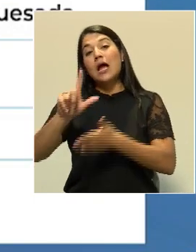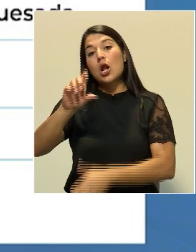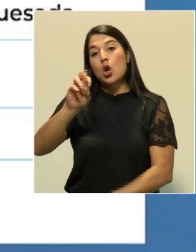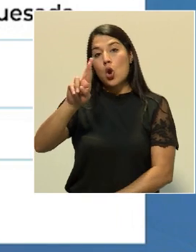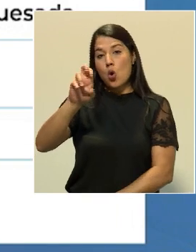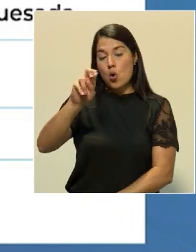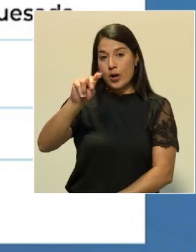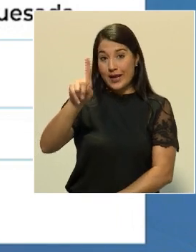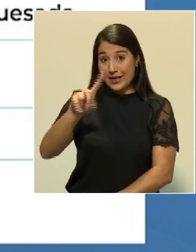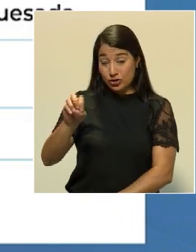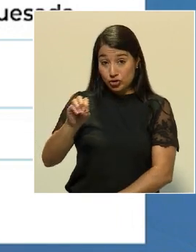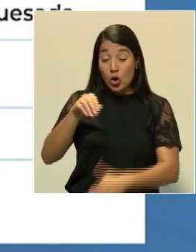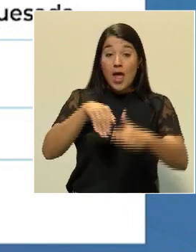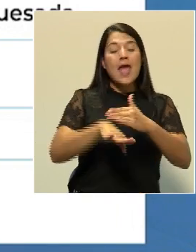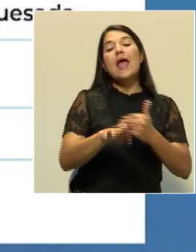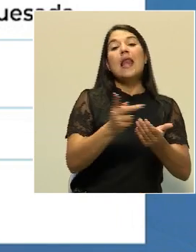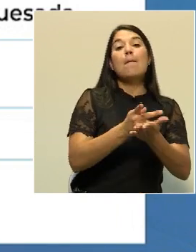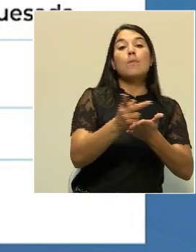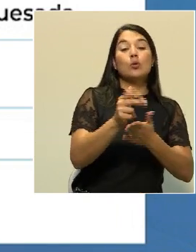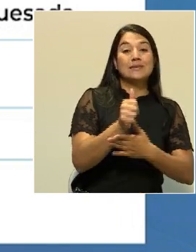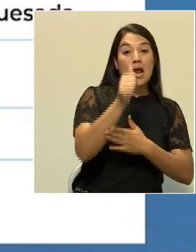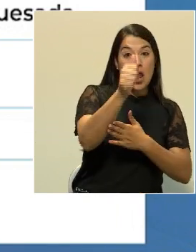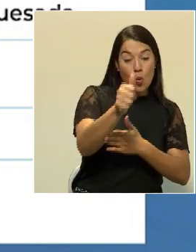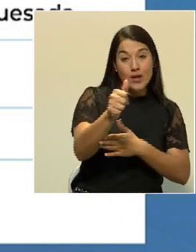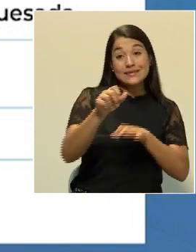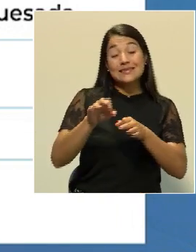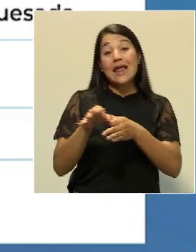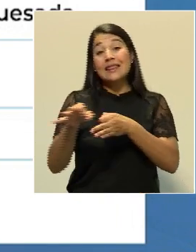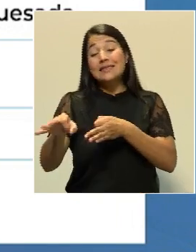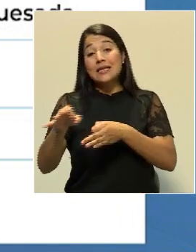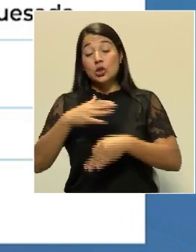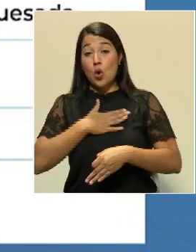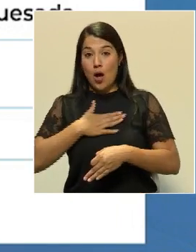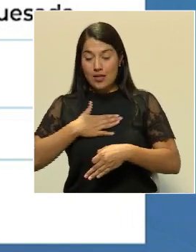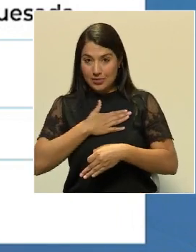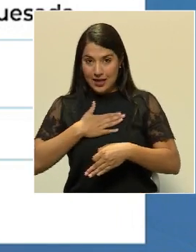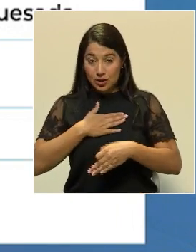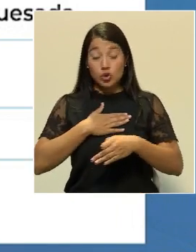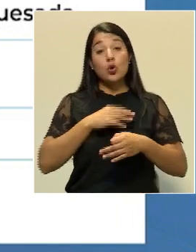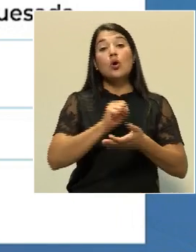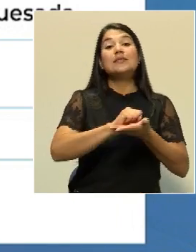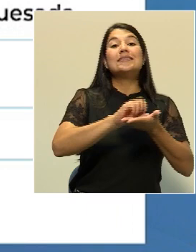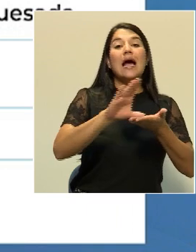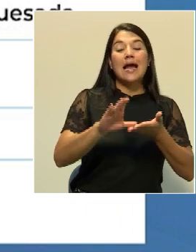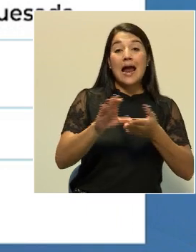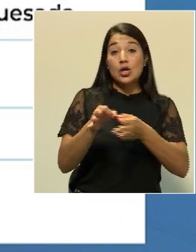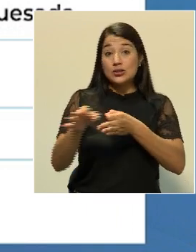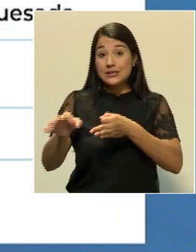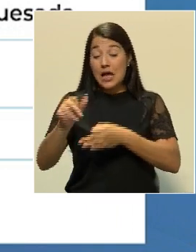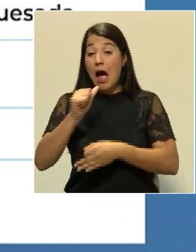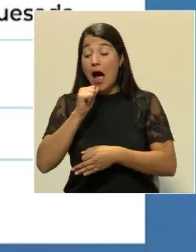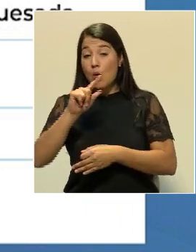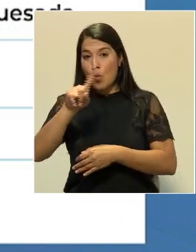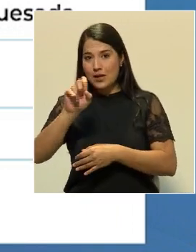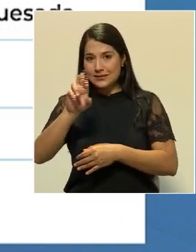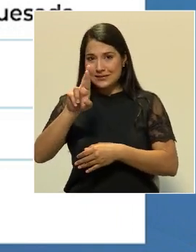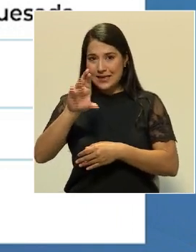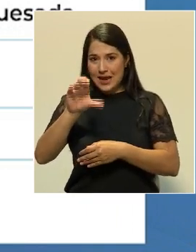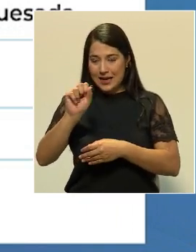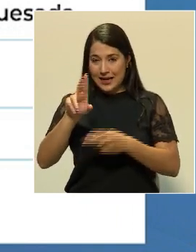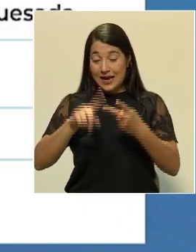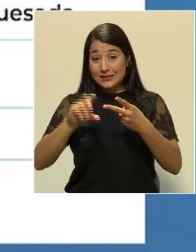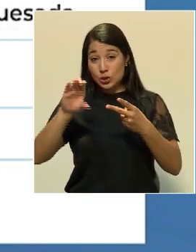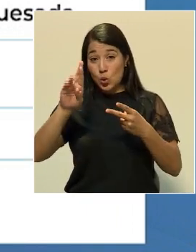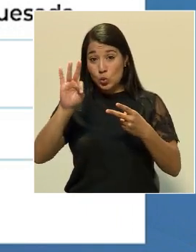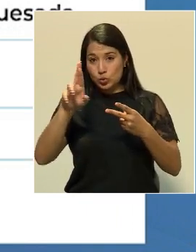la provincia de Alajuela, en el cantón de Atenas, el distrito de Atenas; en San Carlos, los distritos de Aguasarcas, Cutris, La